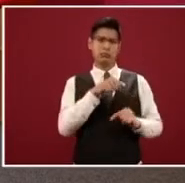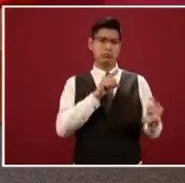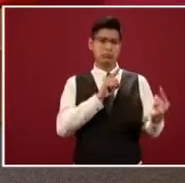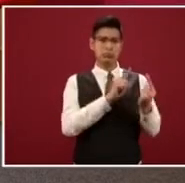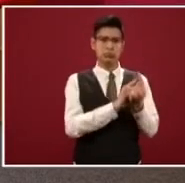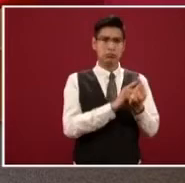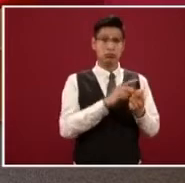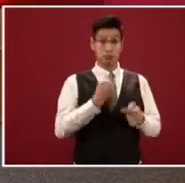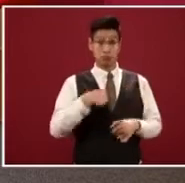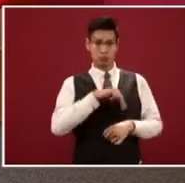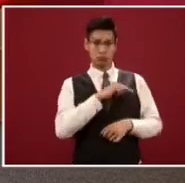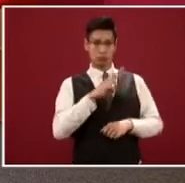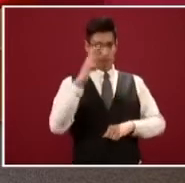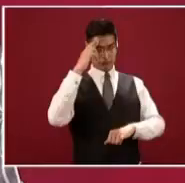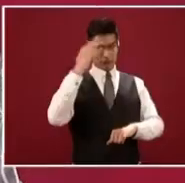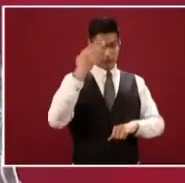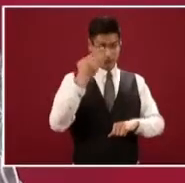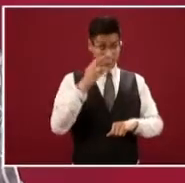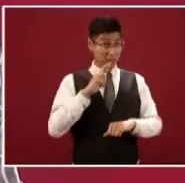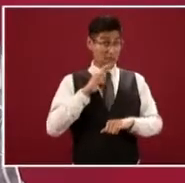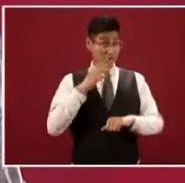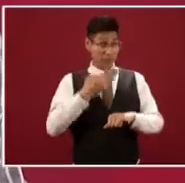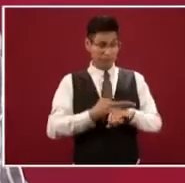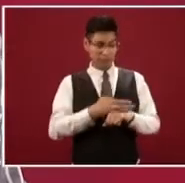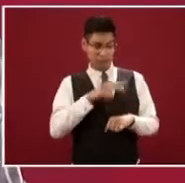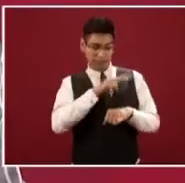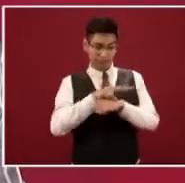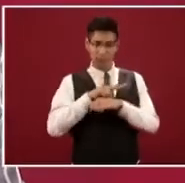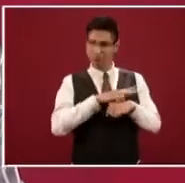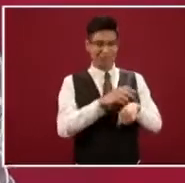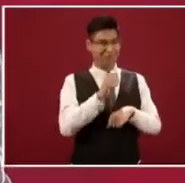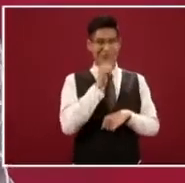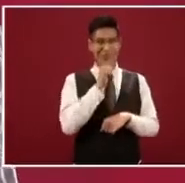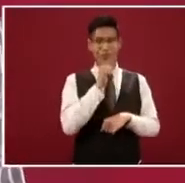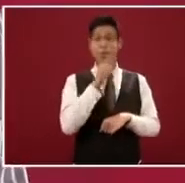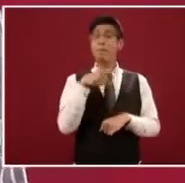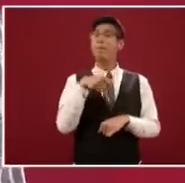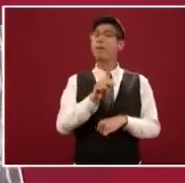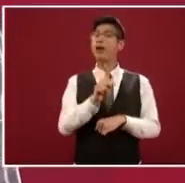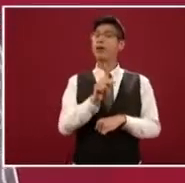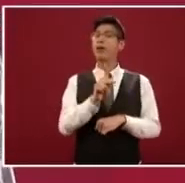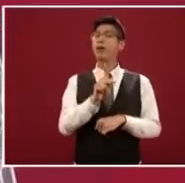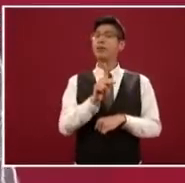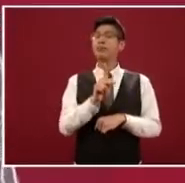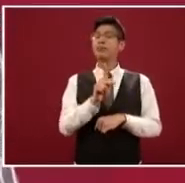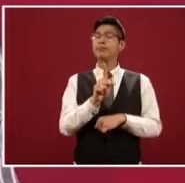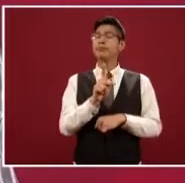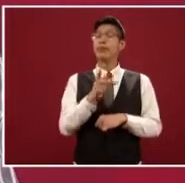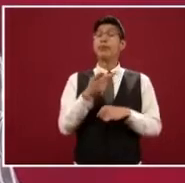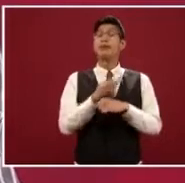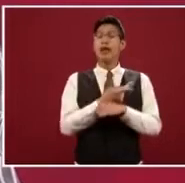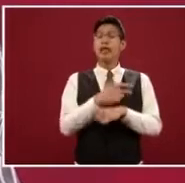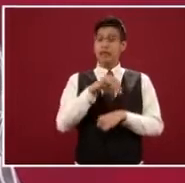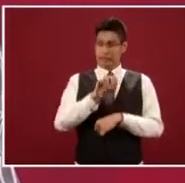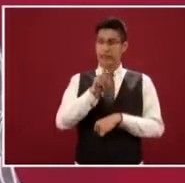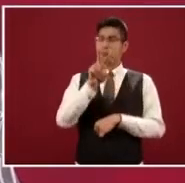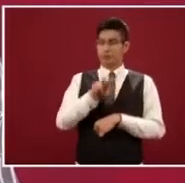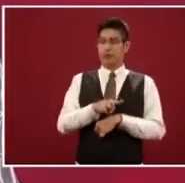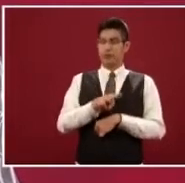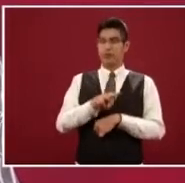y una supervisión completa de lo que debía ocurrir. El objetivo es que las oficinas